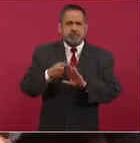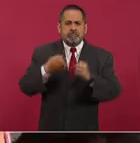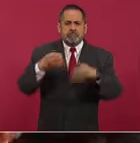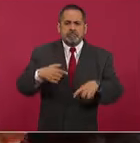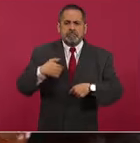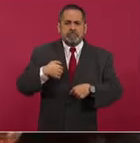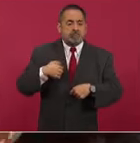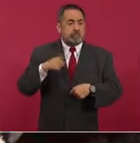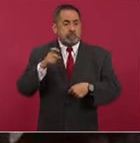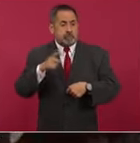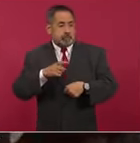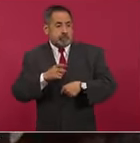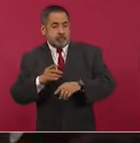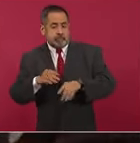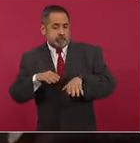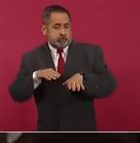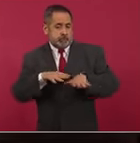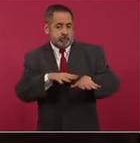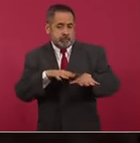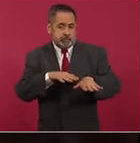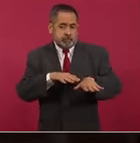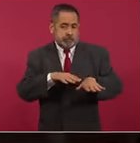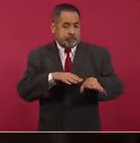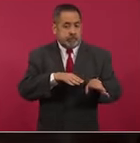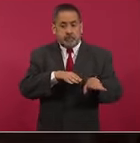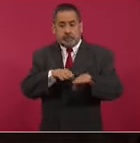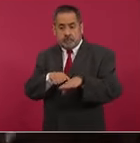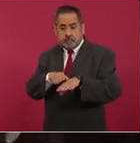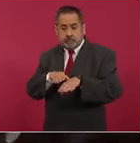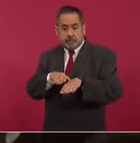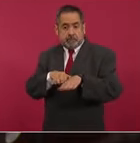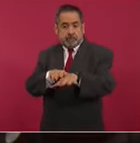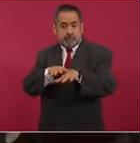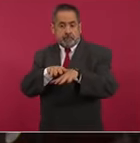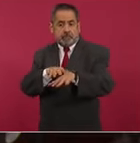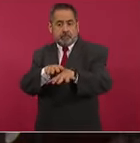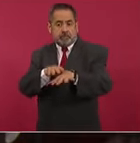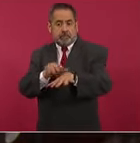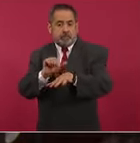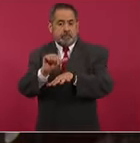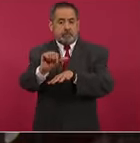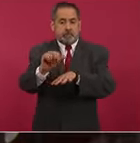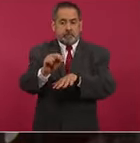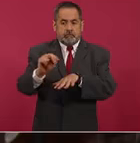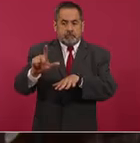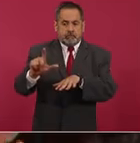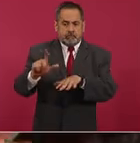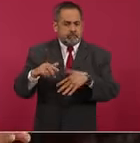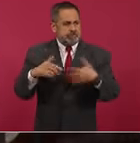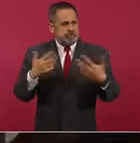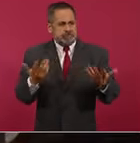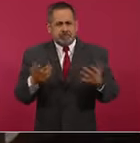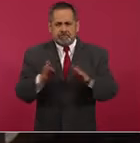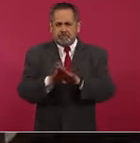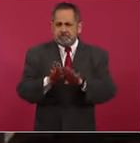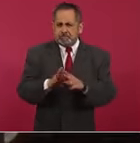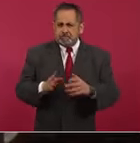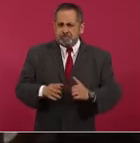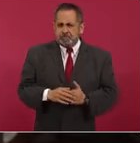este redireccionamiento del flujo de agua hacia Nuevo León. ¿Qué se ha resuelto? ¿Qué conocimiento tiene usted del tema? ¿Y cómo se